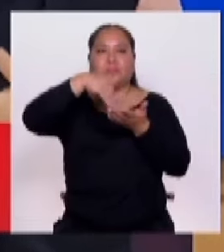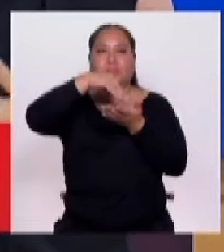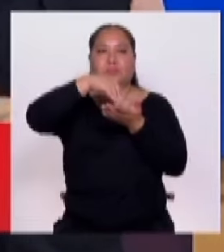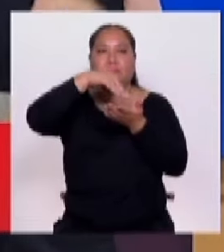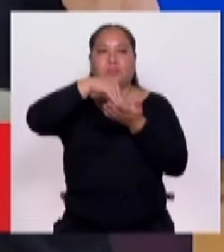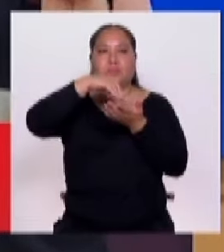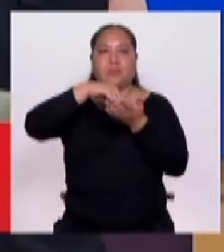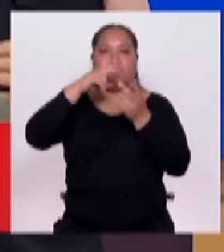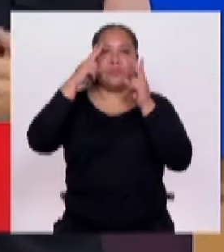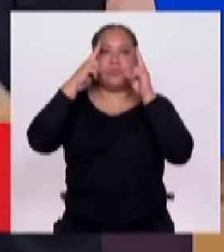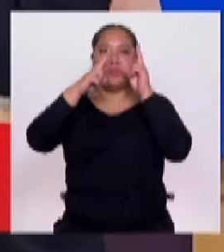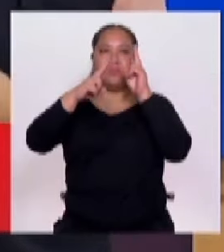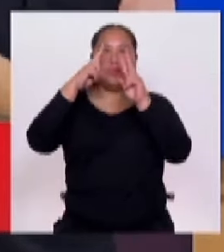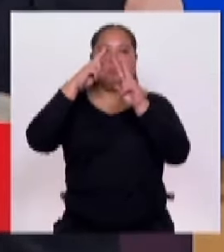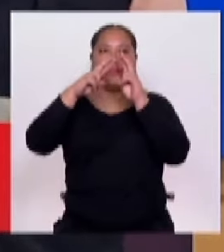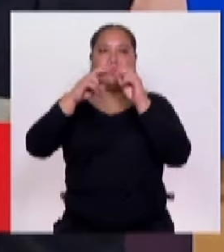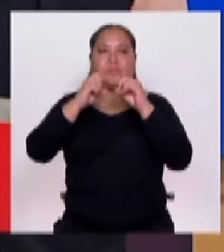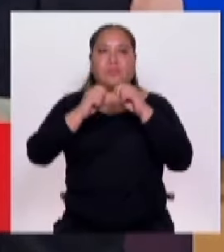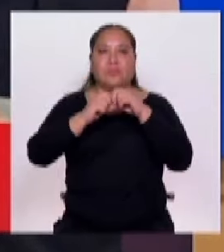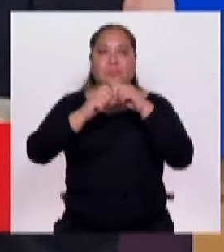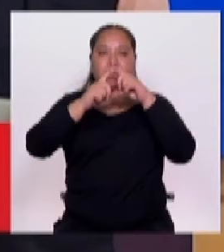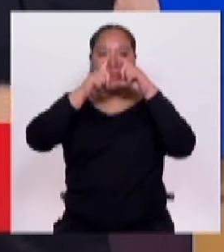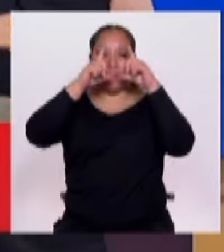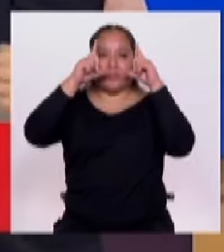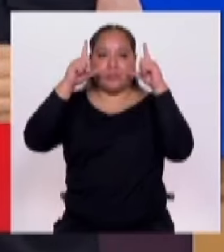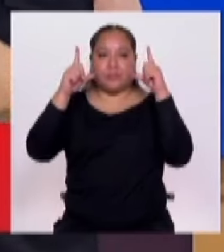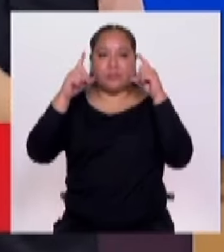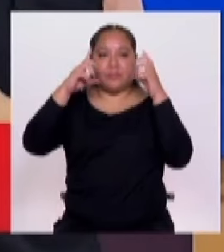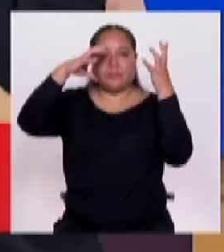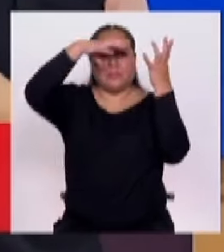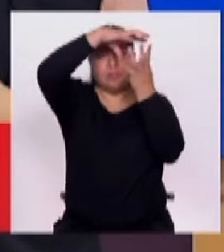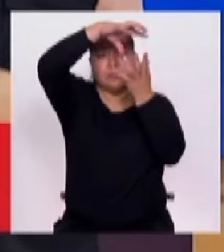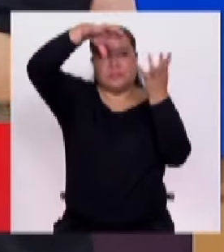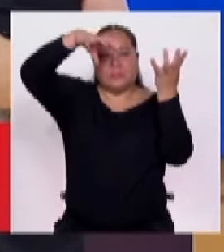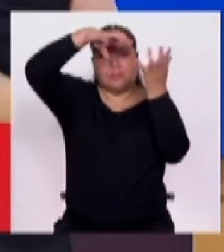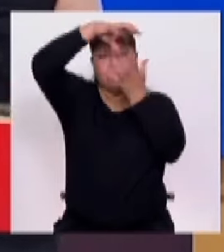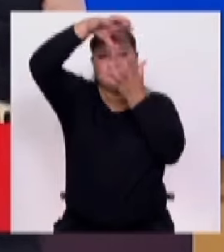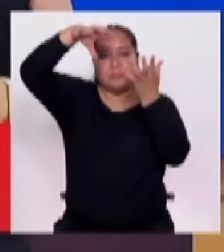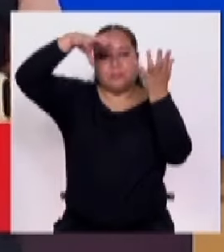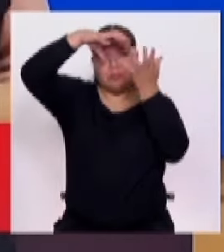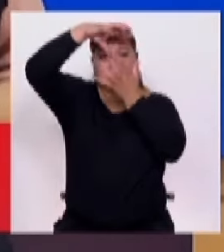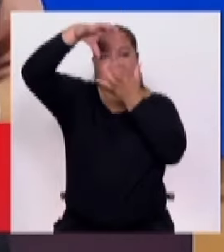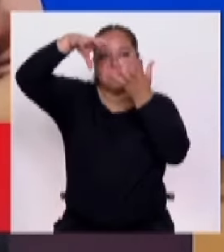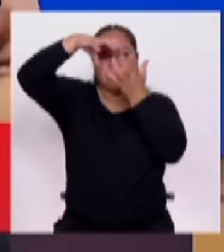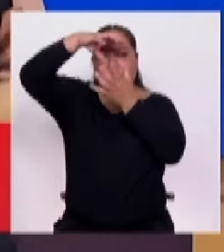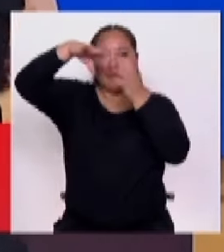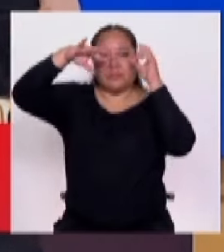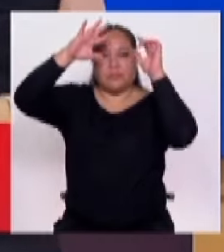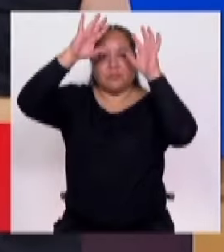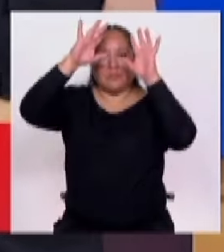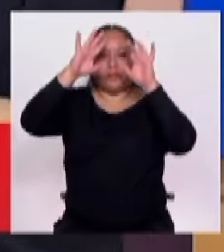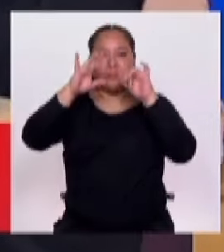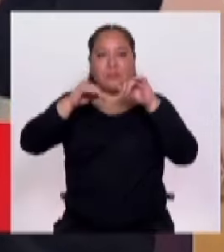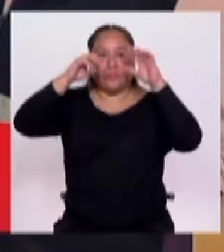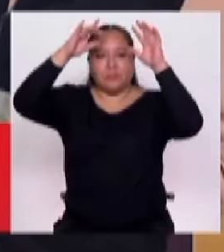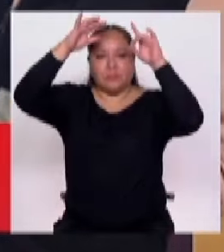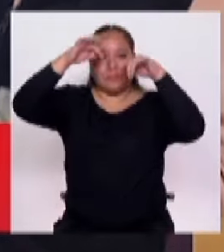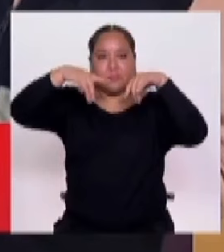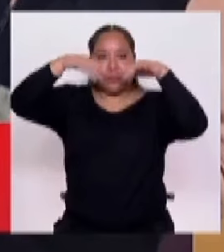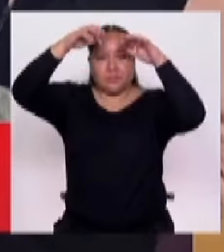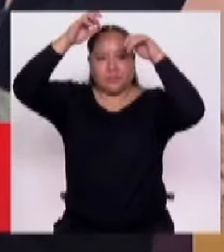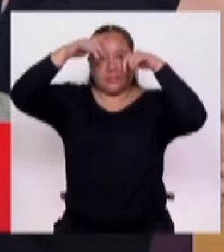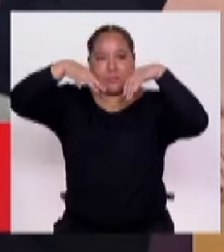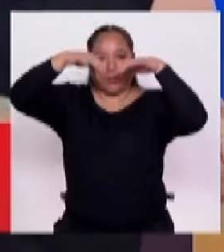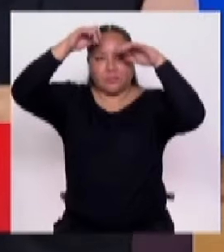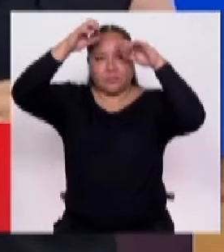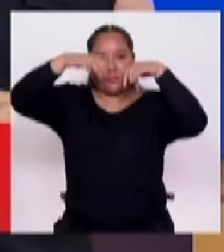la imagen de satélite está amaneciendo con gran cobertura nubosa esto consecuencia de las precipitaciones que se vienen desarrollando desde el día de ayer